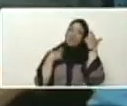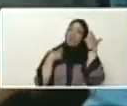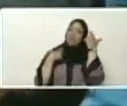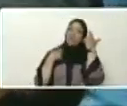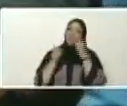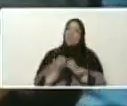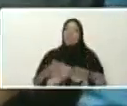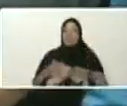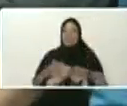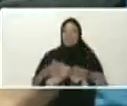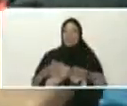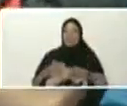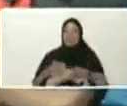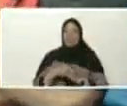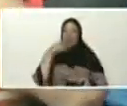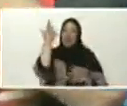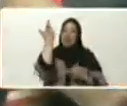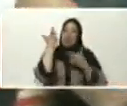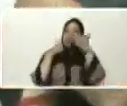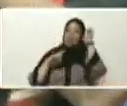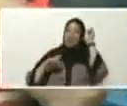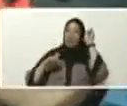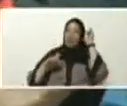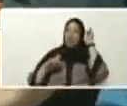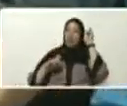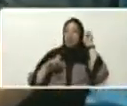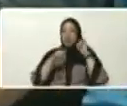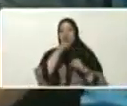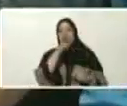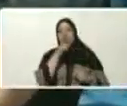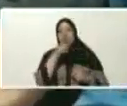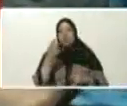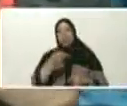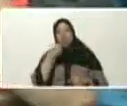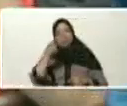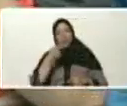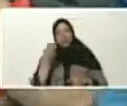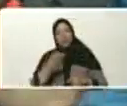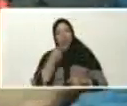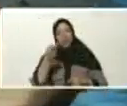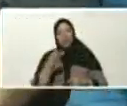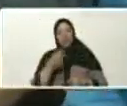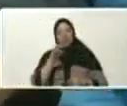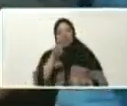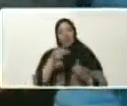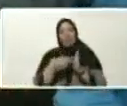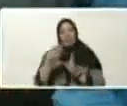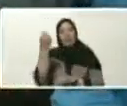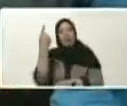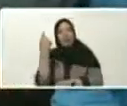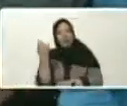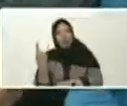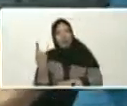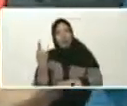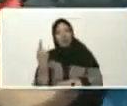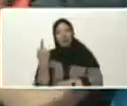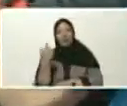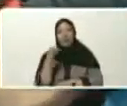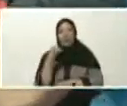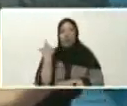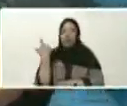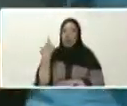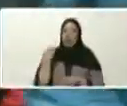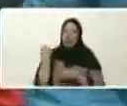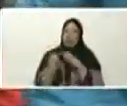El comandante Chávez, en las líneas estratégicas de acción política, nos mandaba, 2011, nos mandaba a